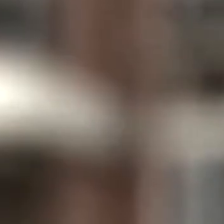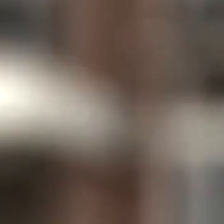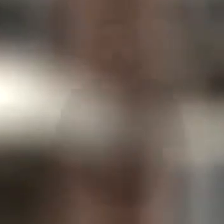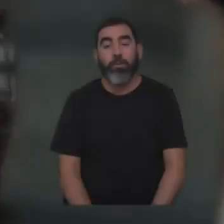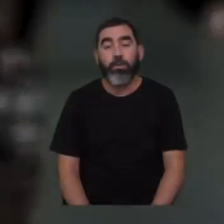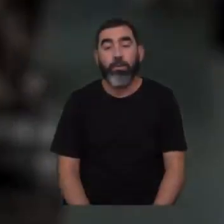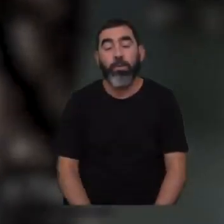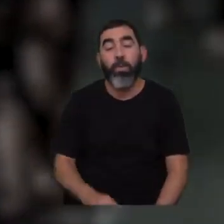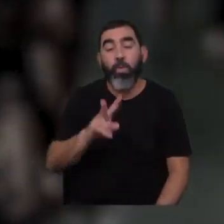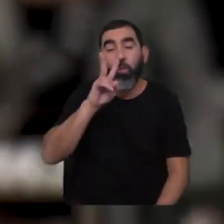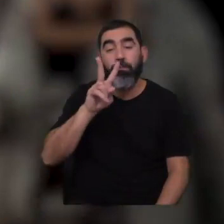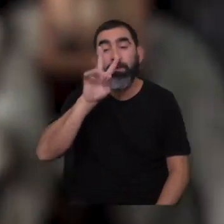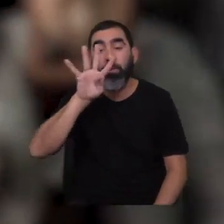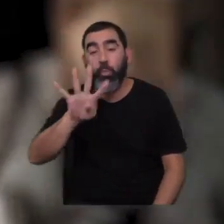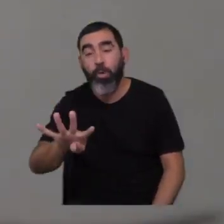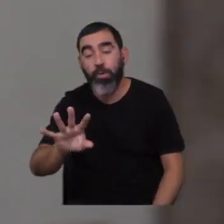En este 2024,